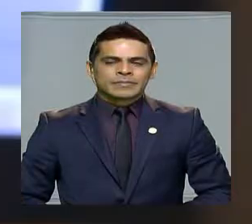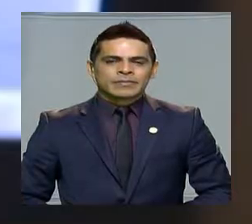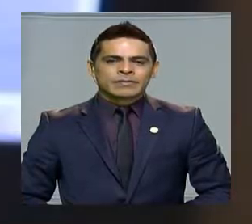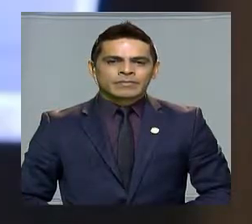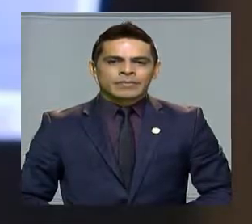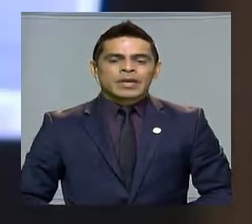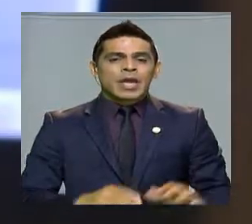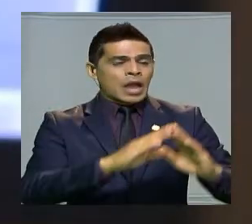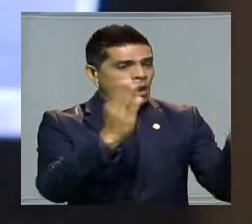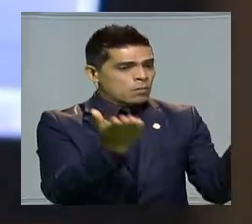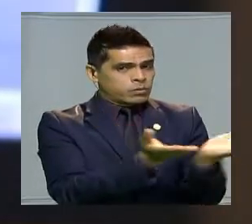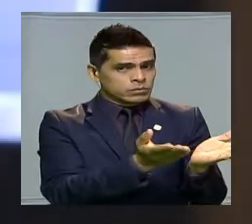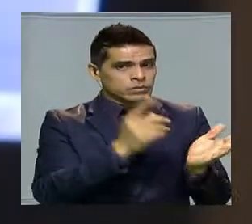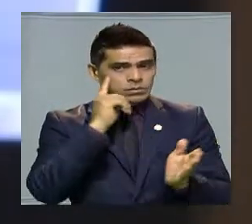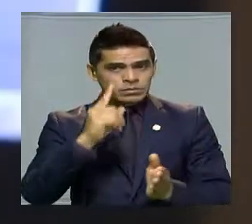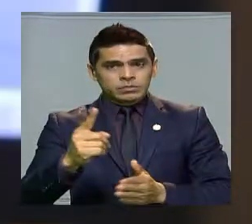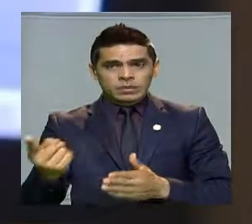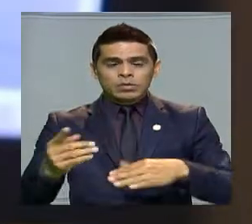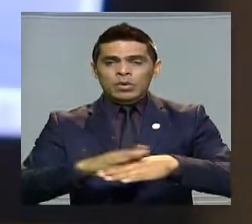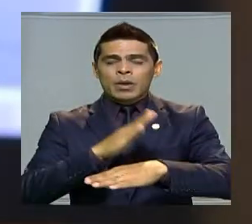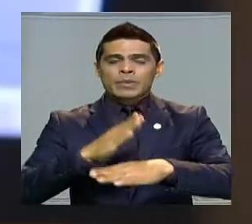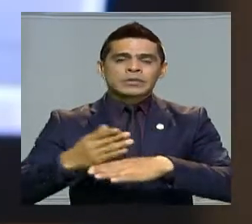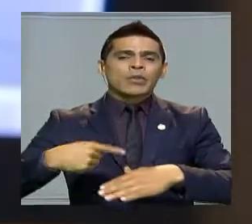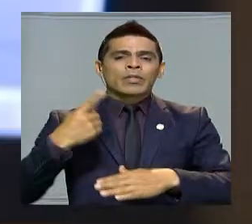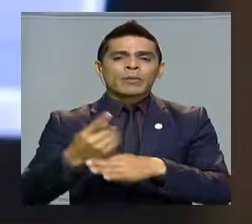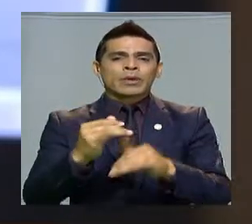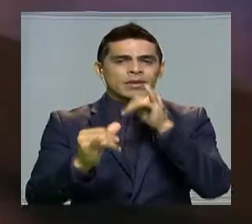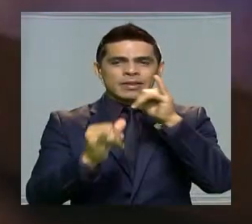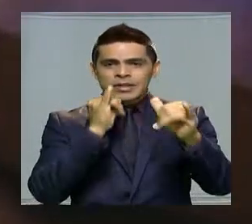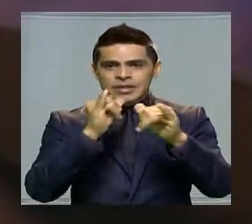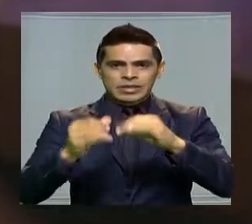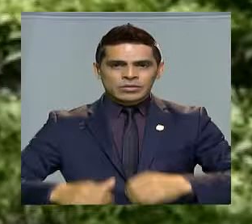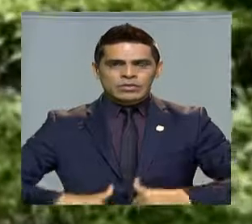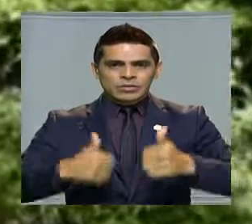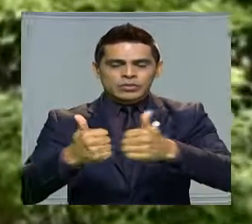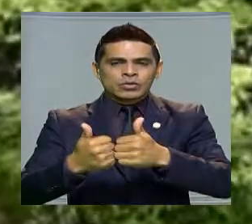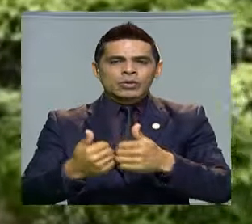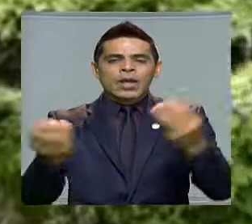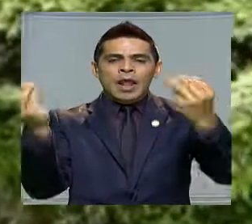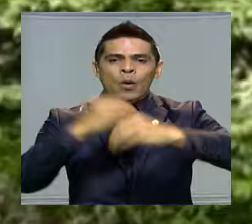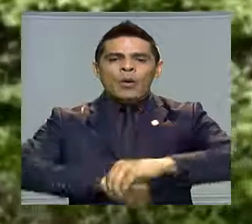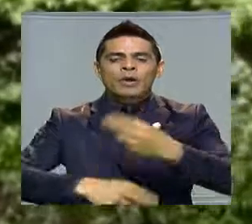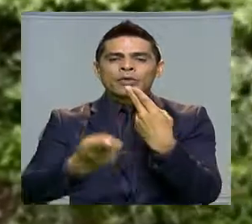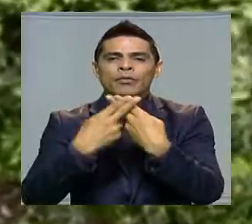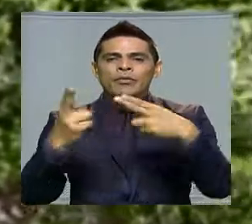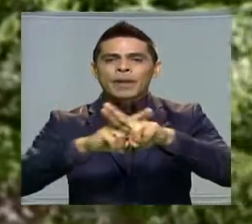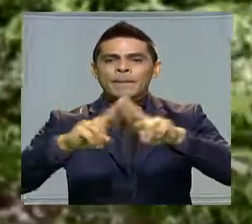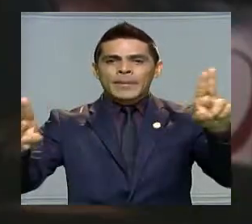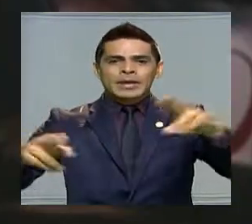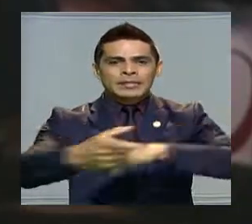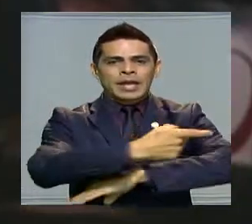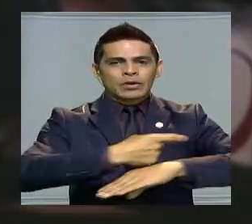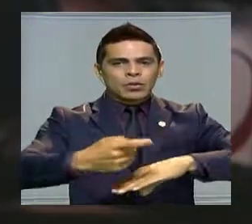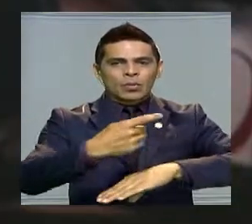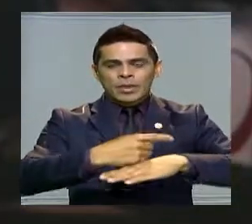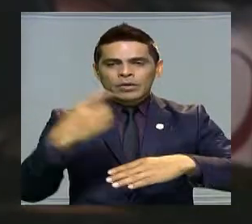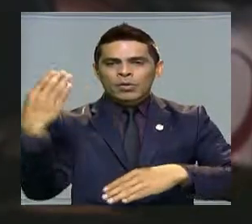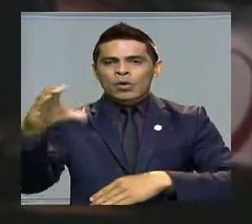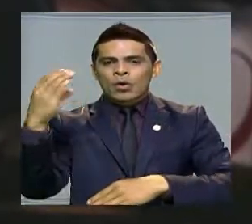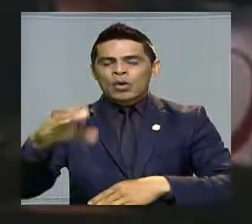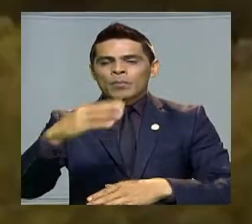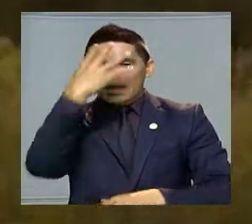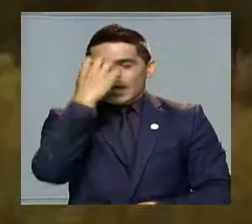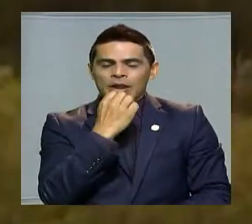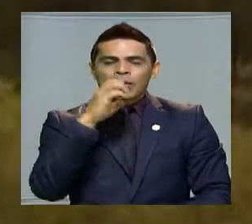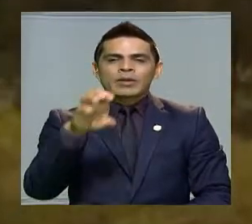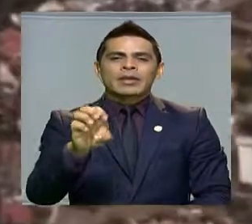Y en el mundo, las reacciones no se hicieron esperar tras el anuncio del inicio de las negociaciones por la paz entre el gobierno colombiano y el Ejército de Liberación